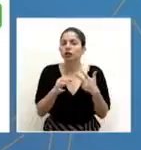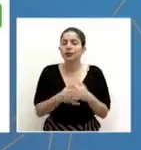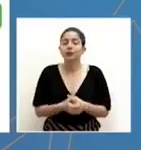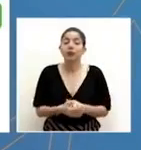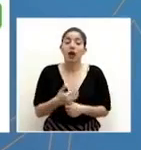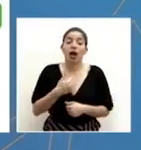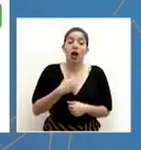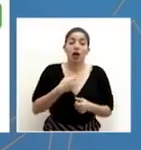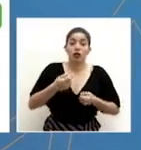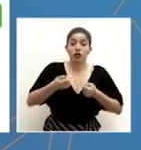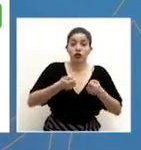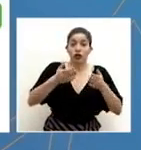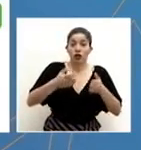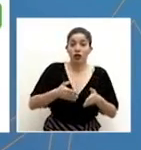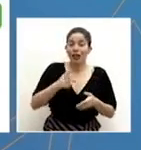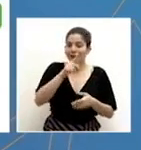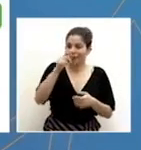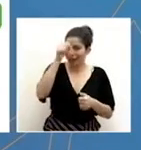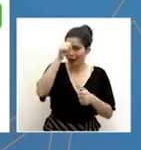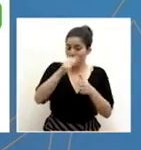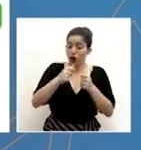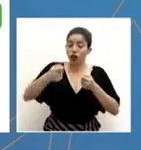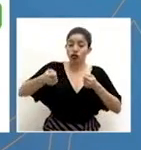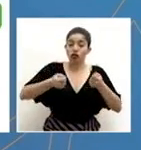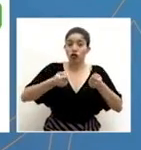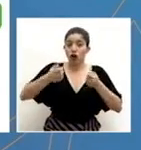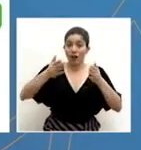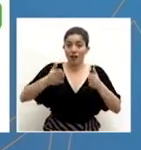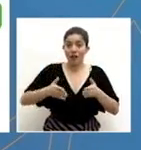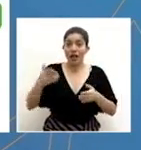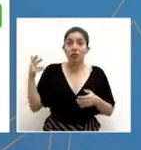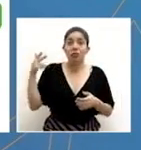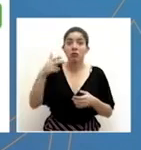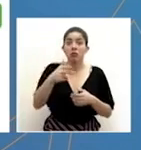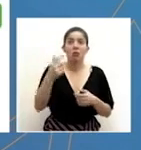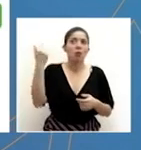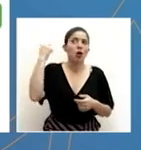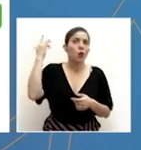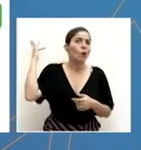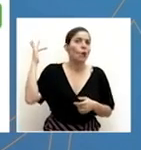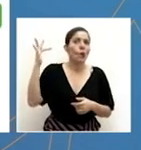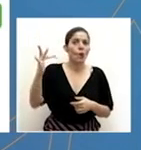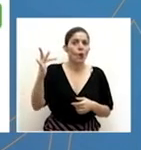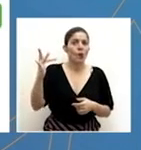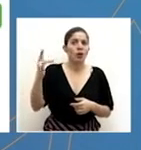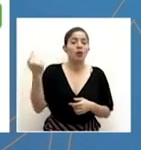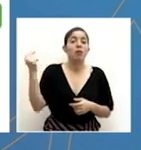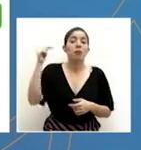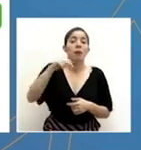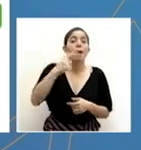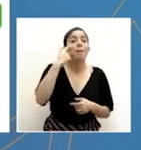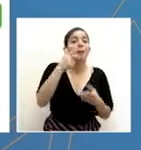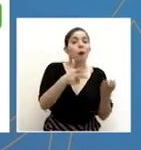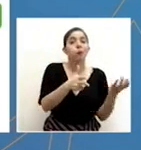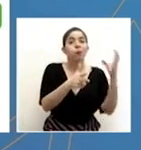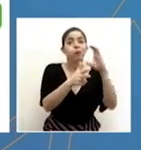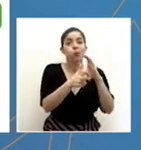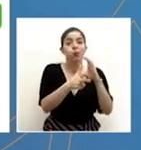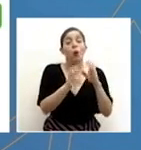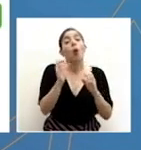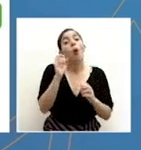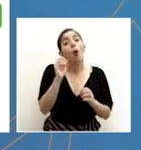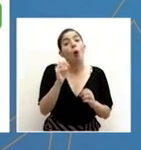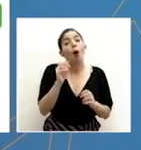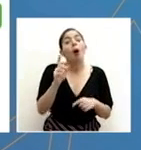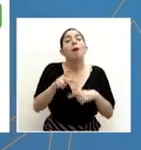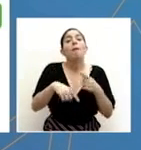escenario. Transportistas, recordemos, que vienen a nuestro país sin carga, ya sea porque vienen a levantar carga o ya sea porque